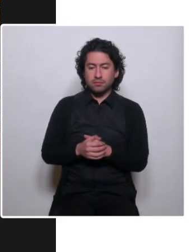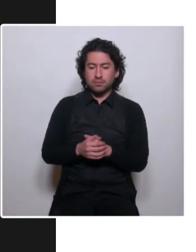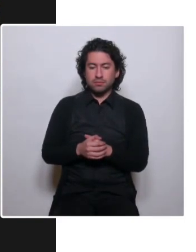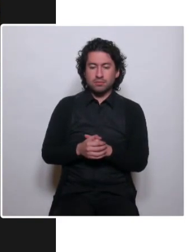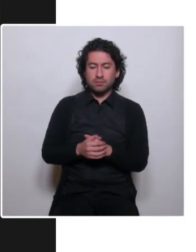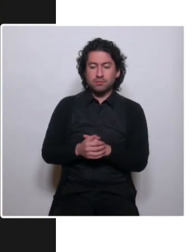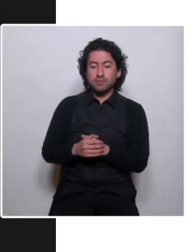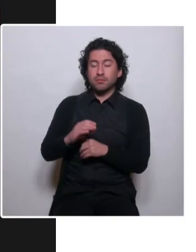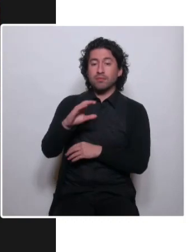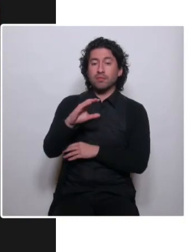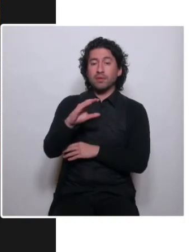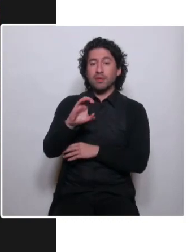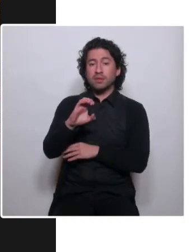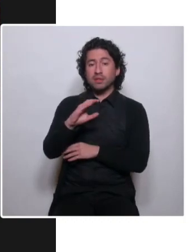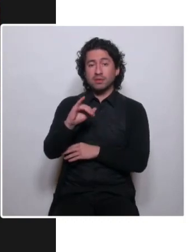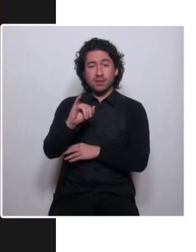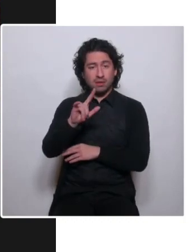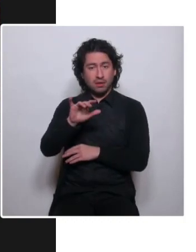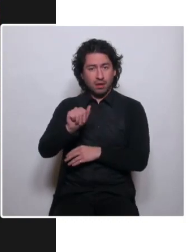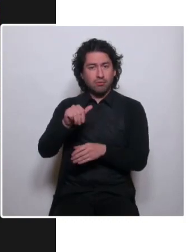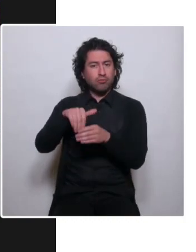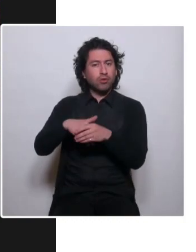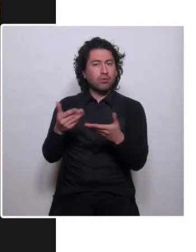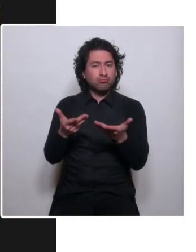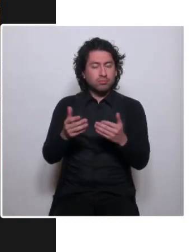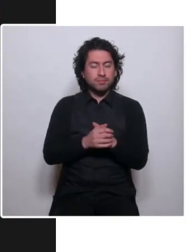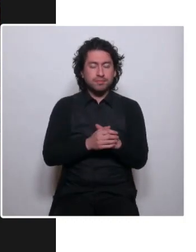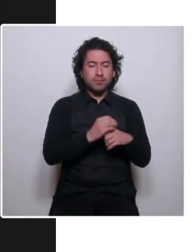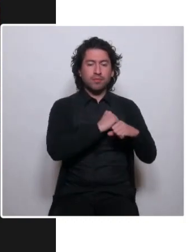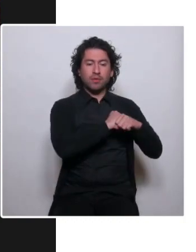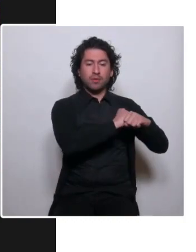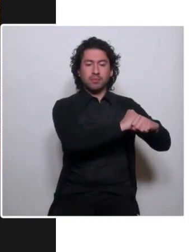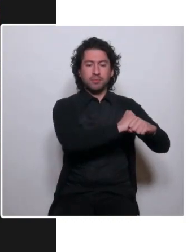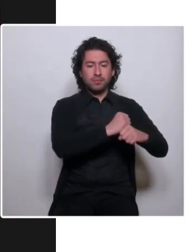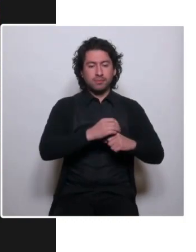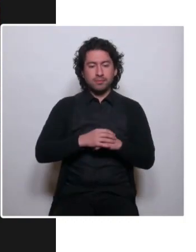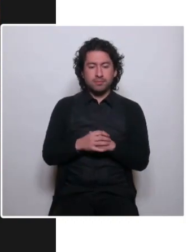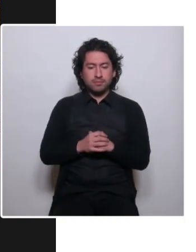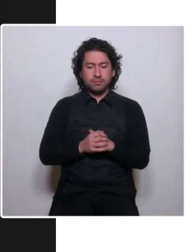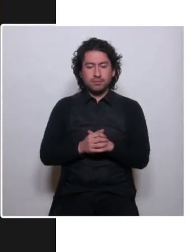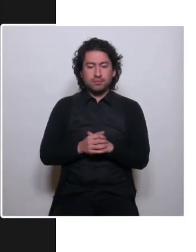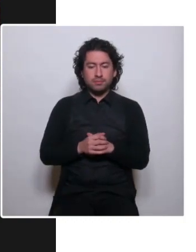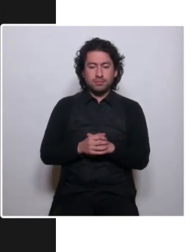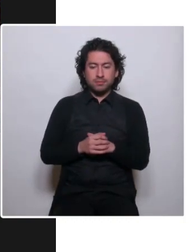Convencional Cecilia Uvilla, ¿cómo vota? En contra.